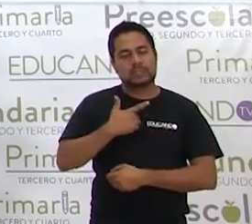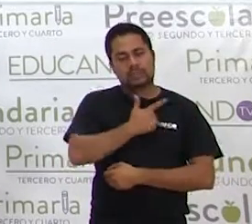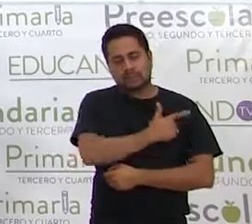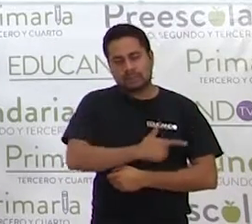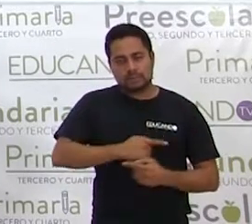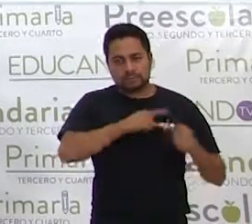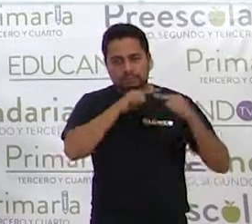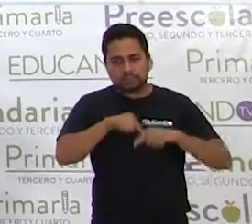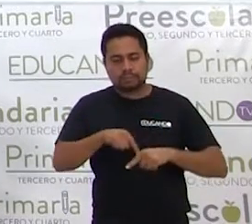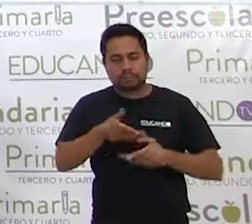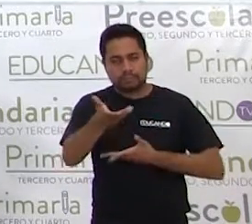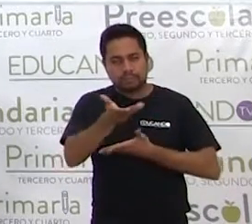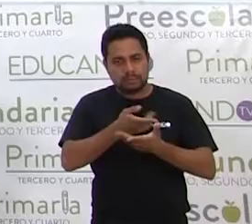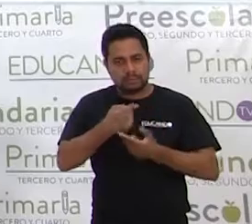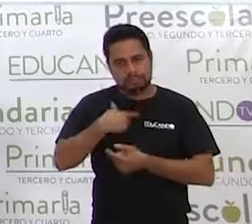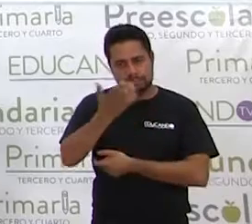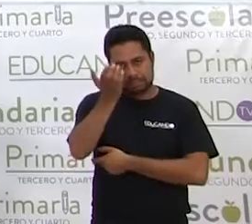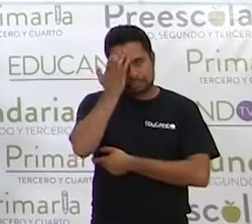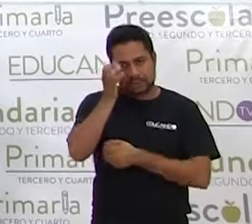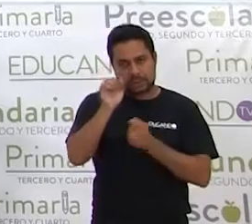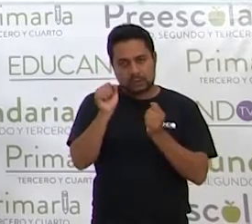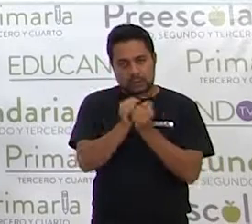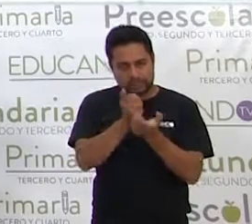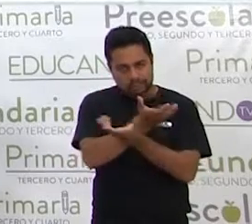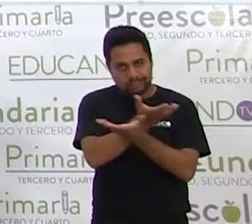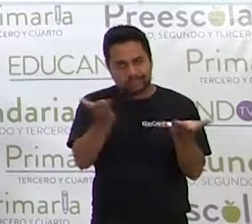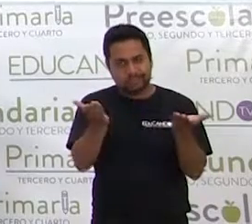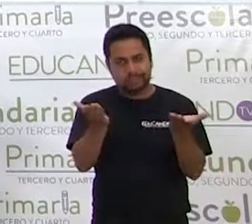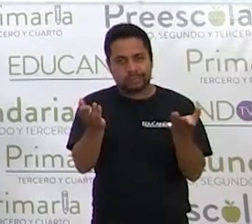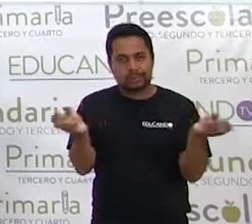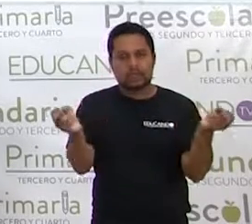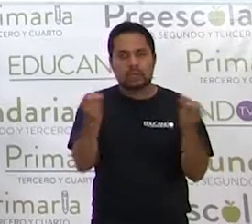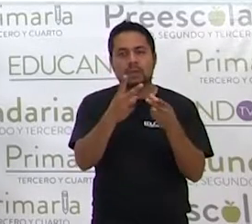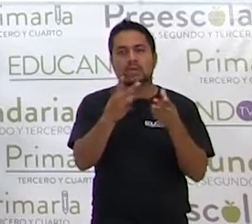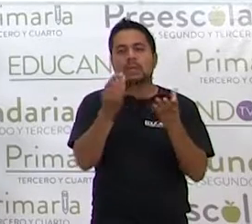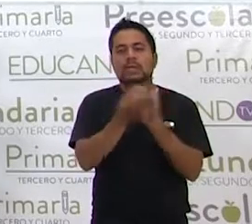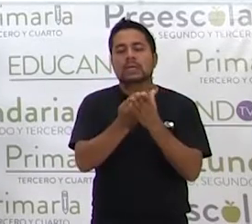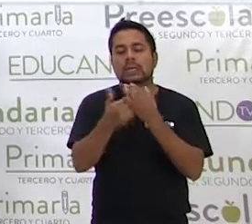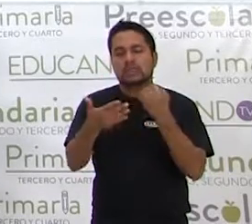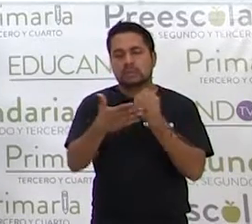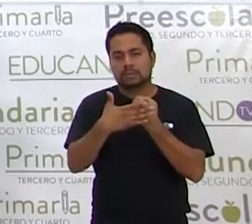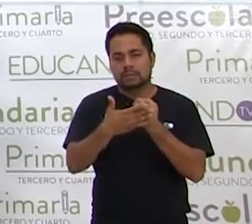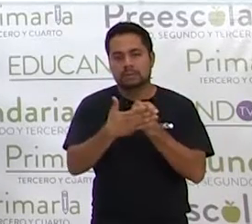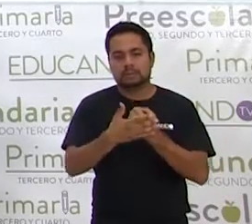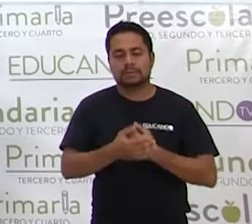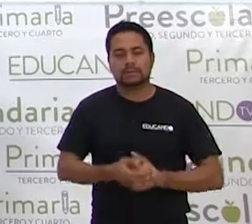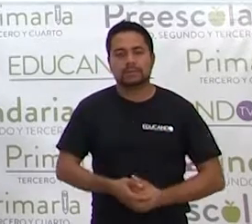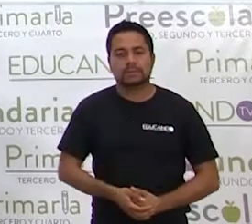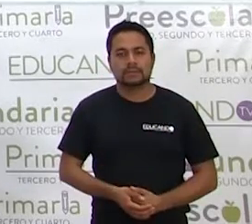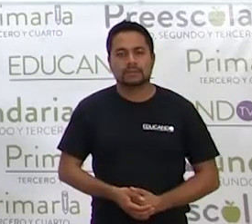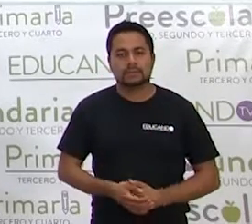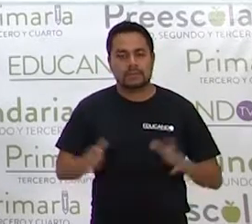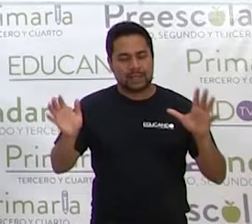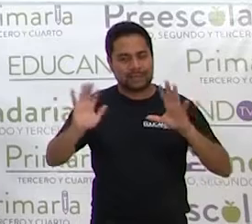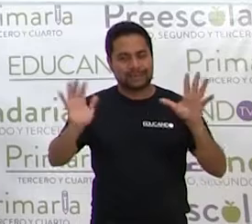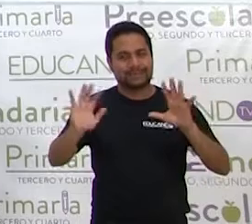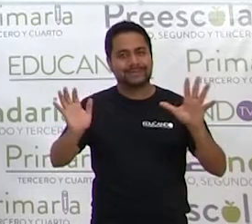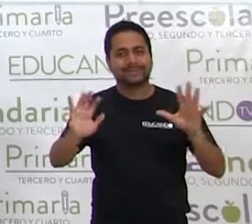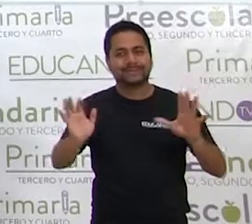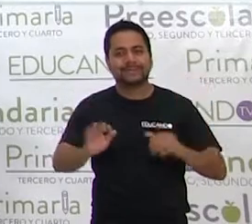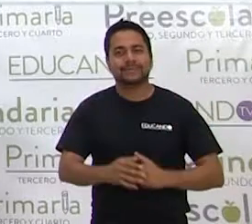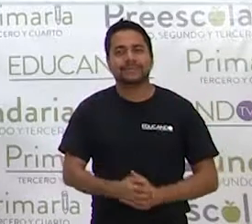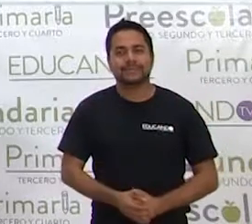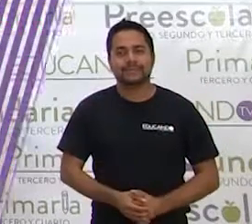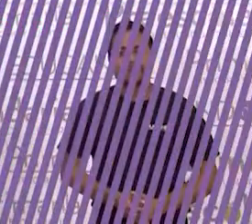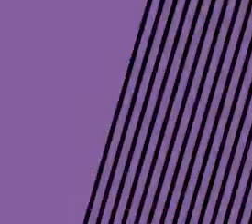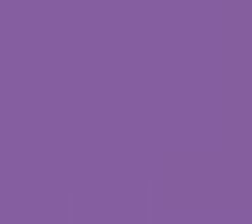compartir mis conocimientos con ustedes y nos vemos en la próxima sesión hasta luego